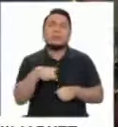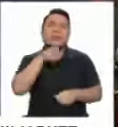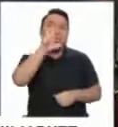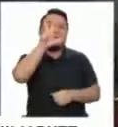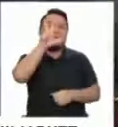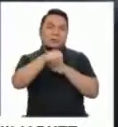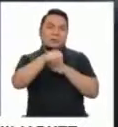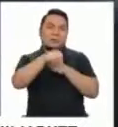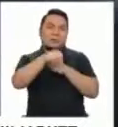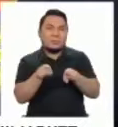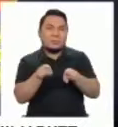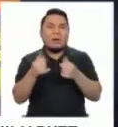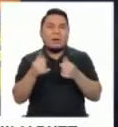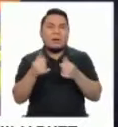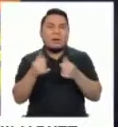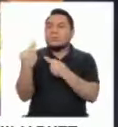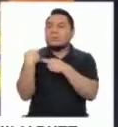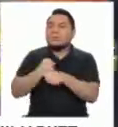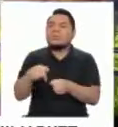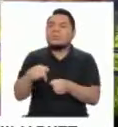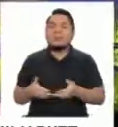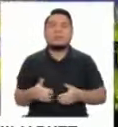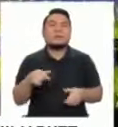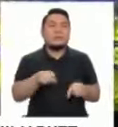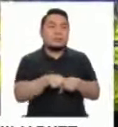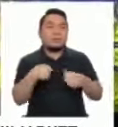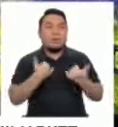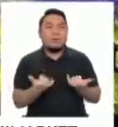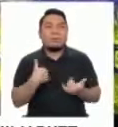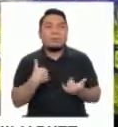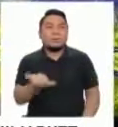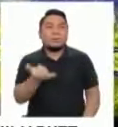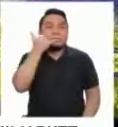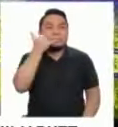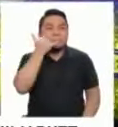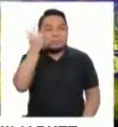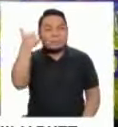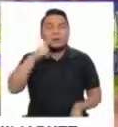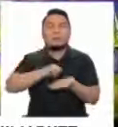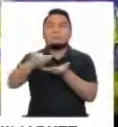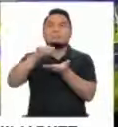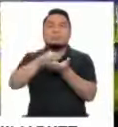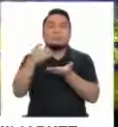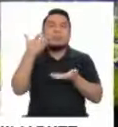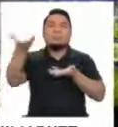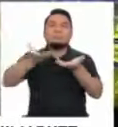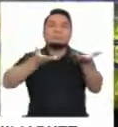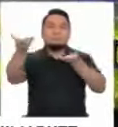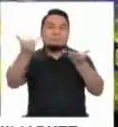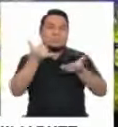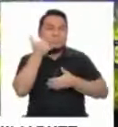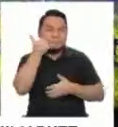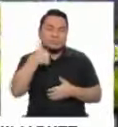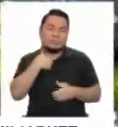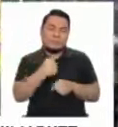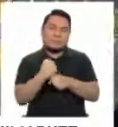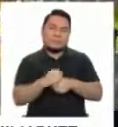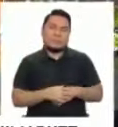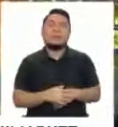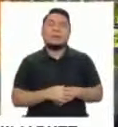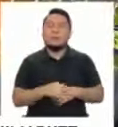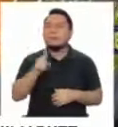ser tu función en este nuevo mini market? Estaré teniendo las llamadas para delivery. Cuéntanos, ¿cómo va esa experiencia